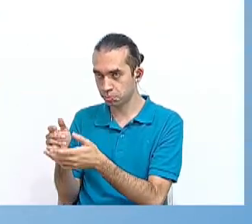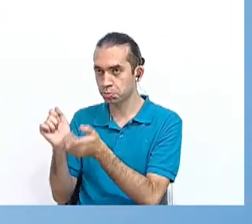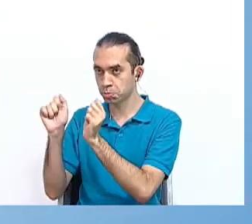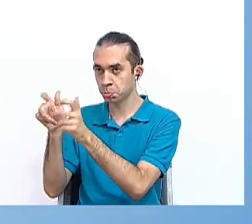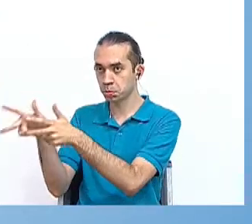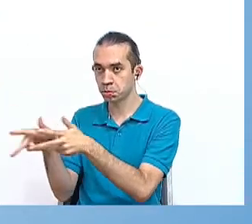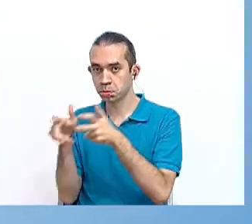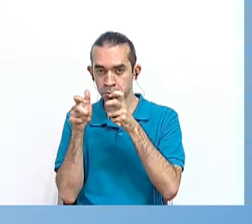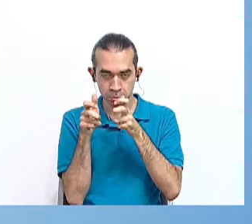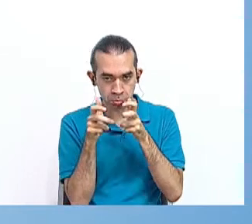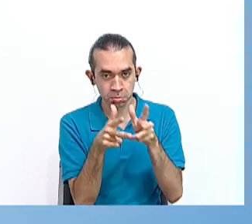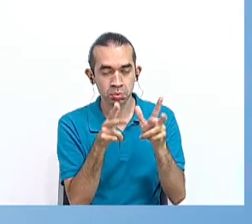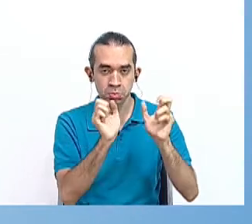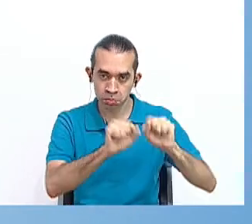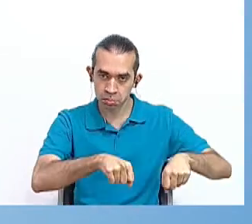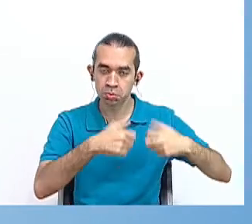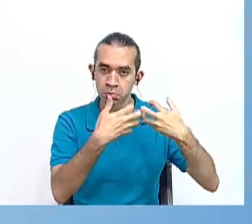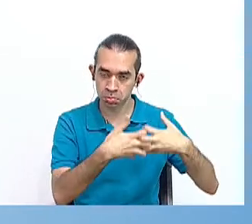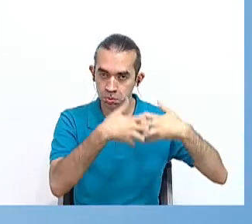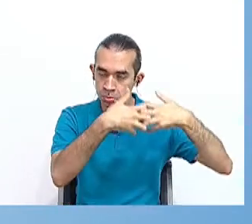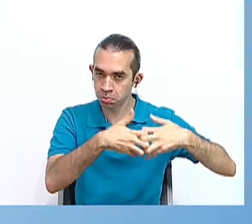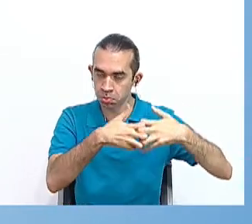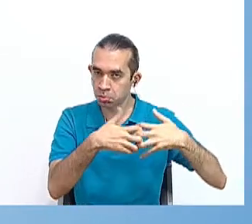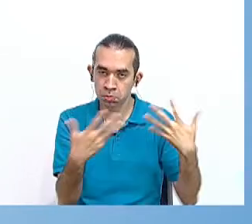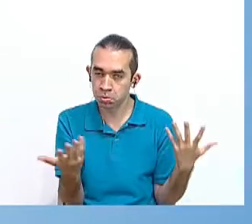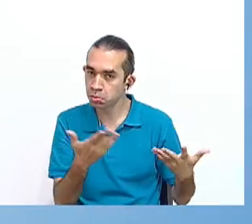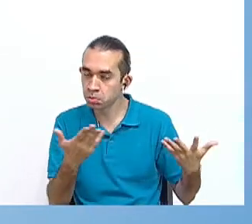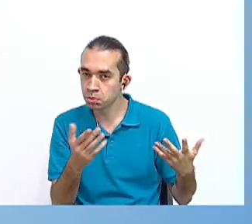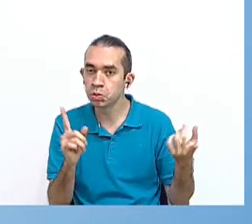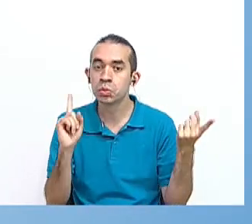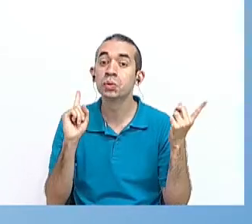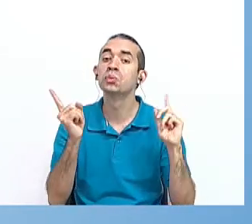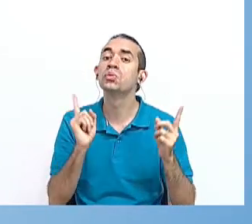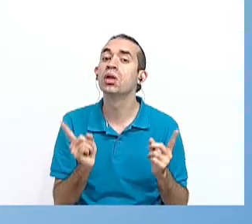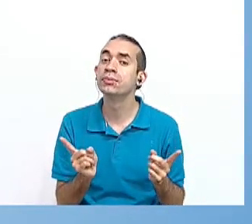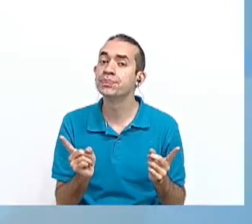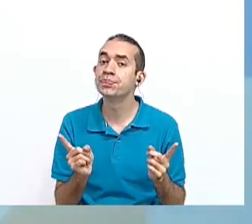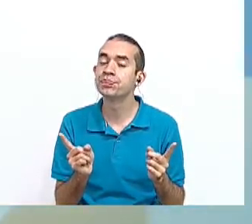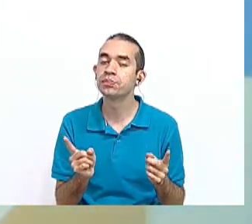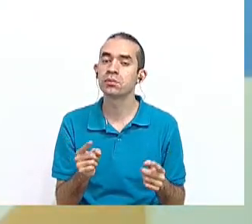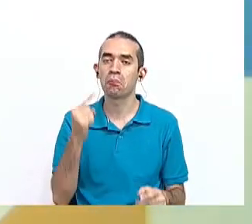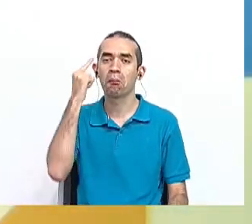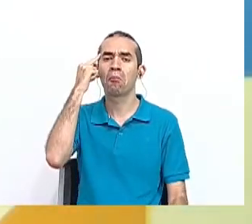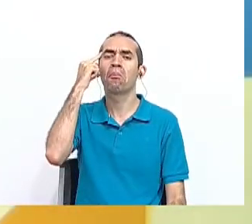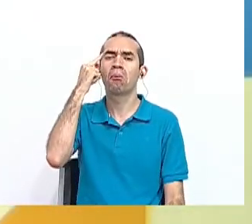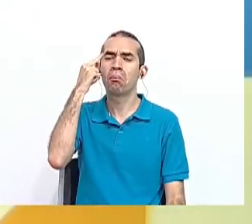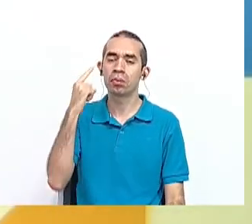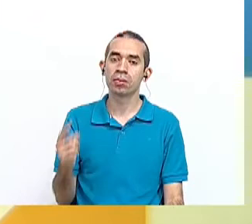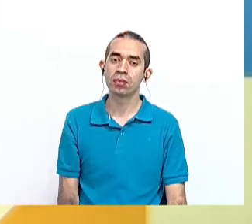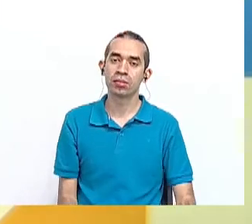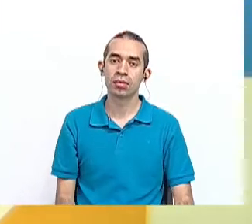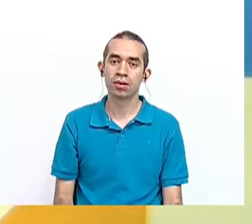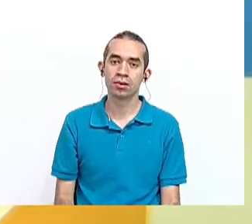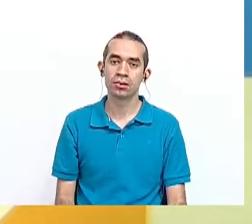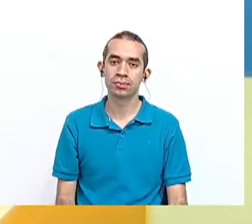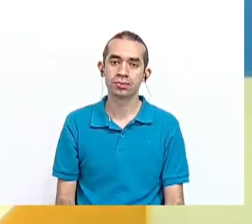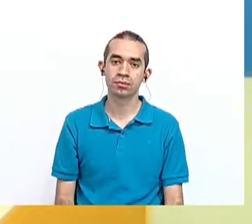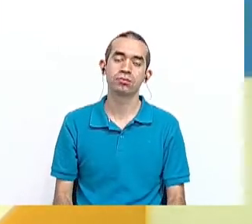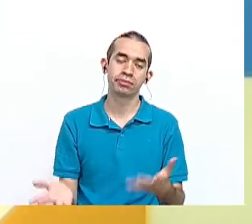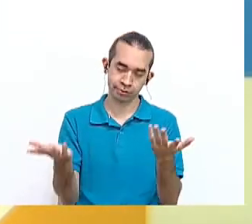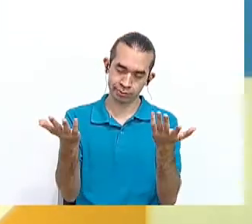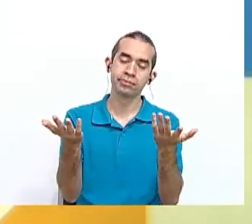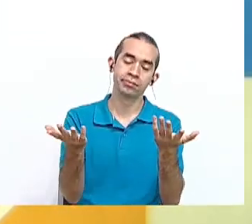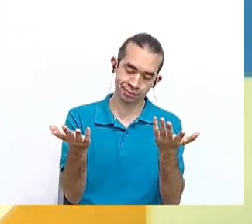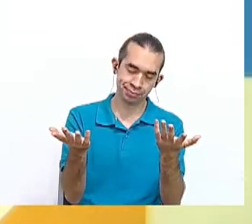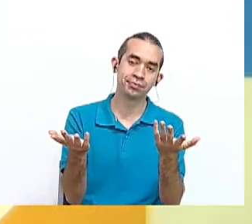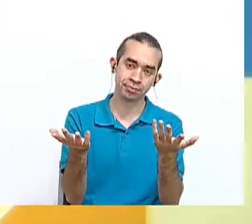como materia prima en la industria? A ver, pensemos un poquito. Sí, claro,